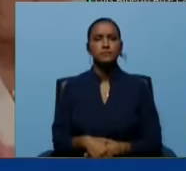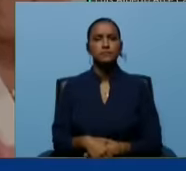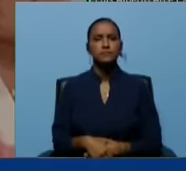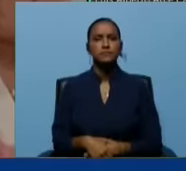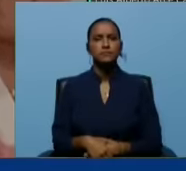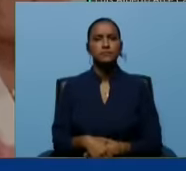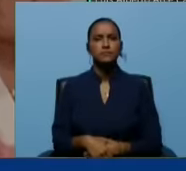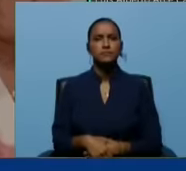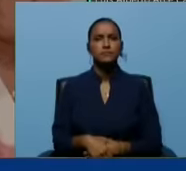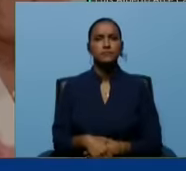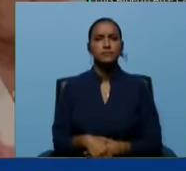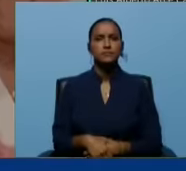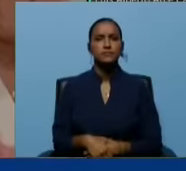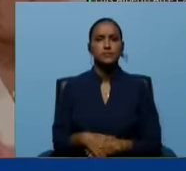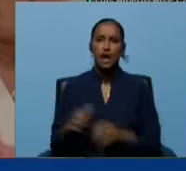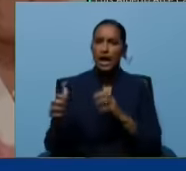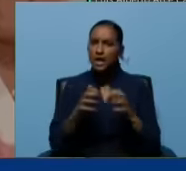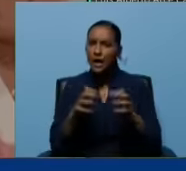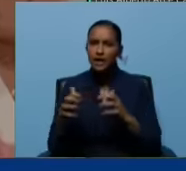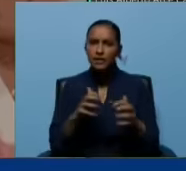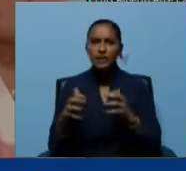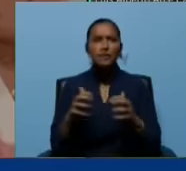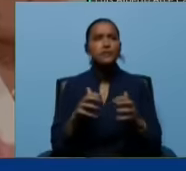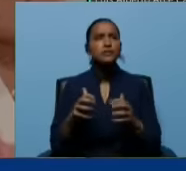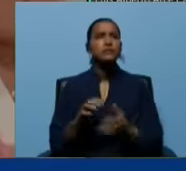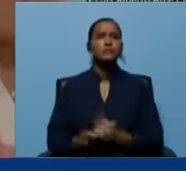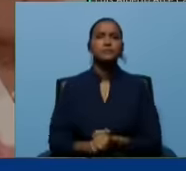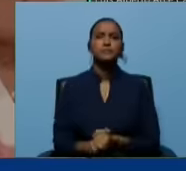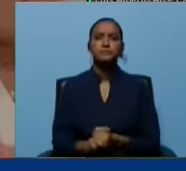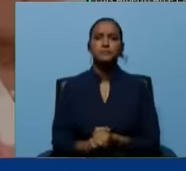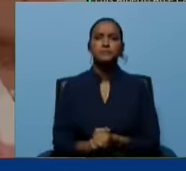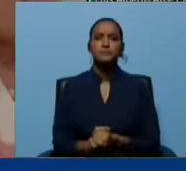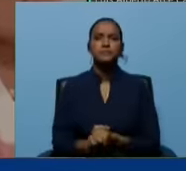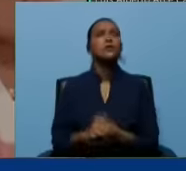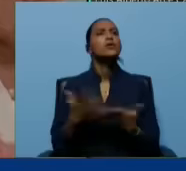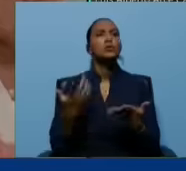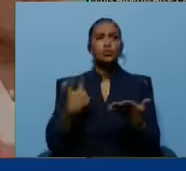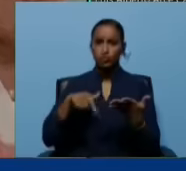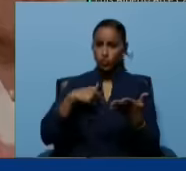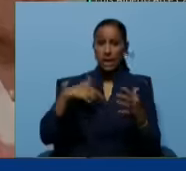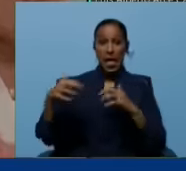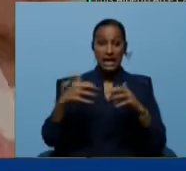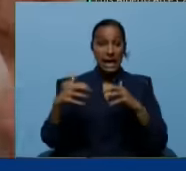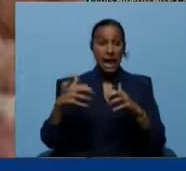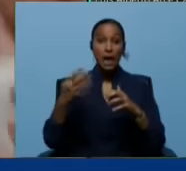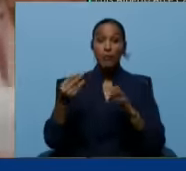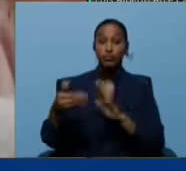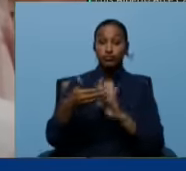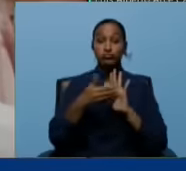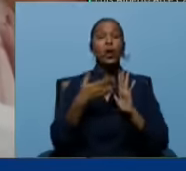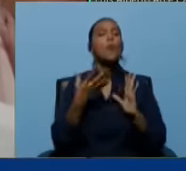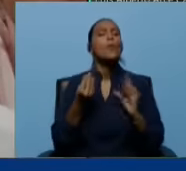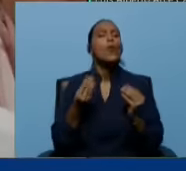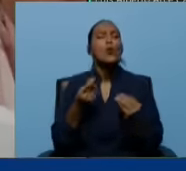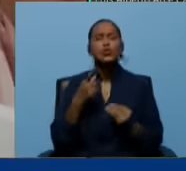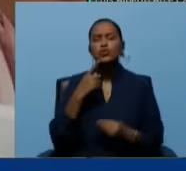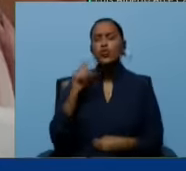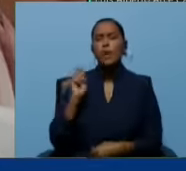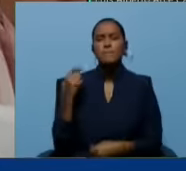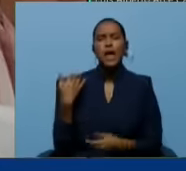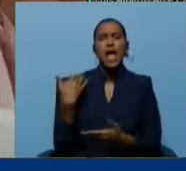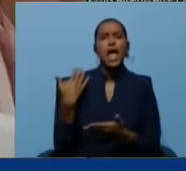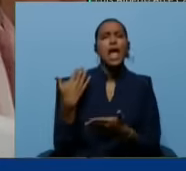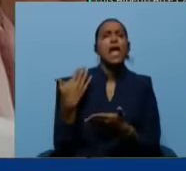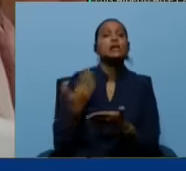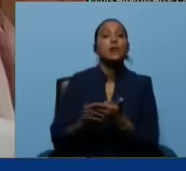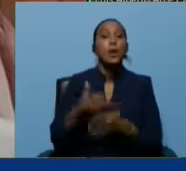La guerra híbrida, que también se despliega contra nosotros en los últimos meses, se ha desatado